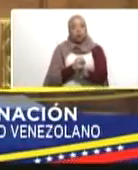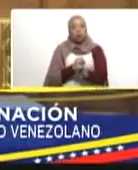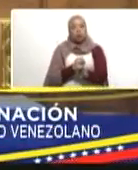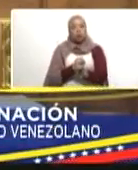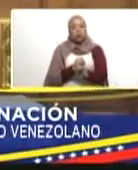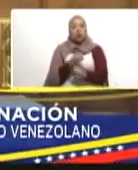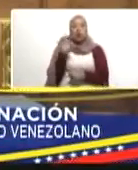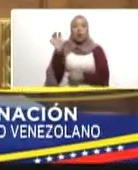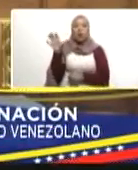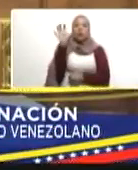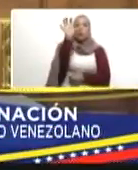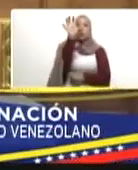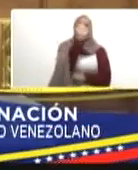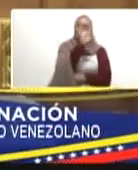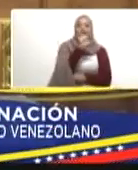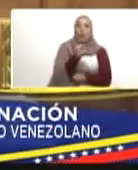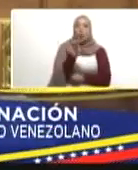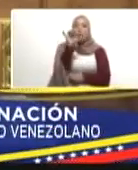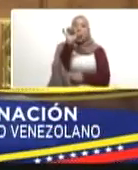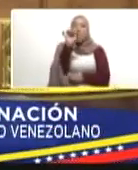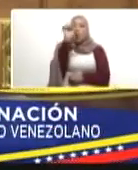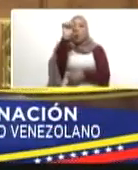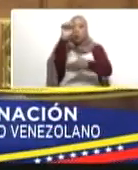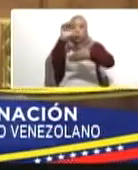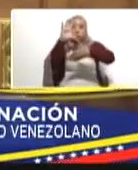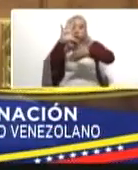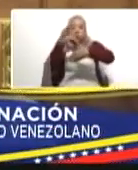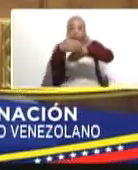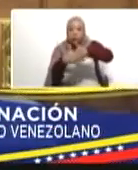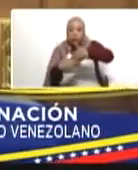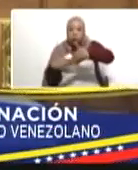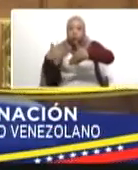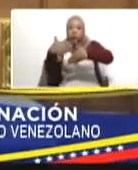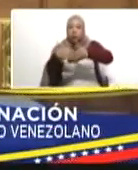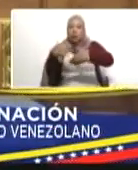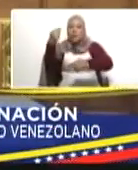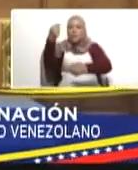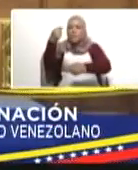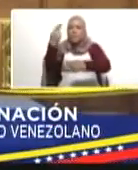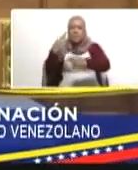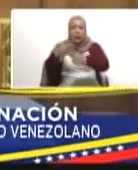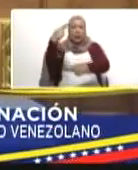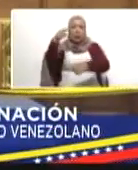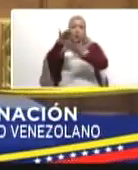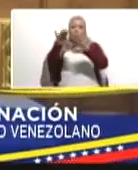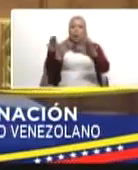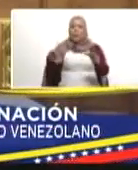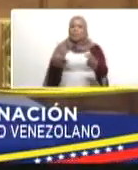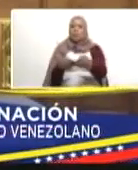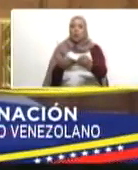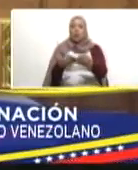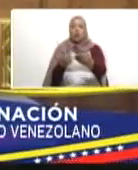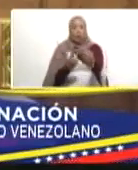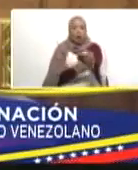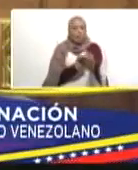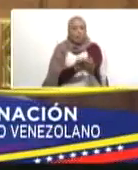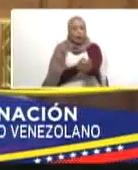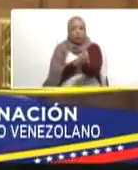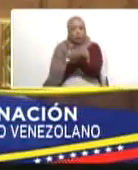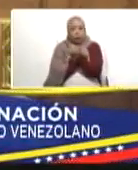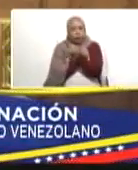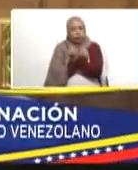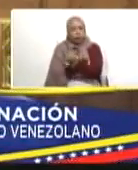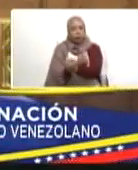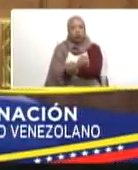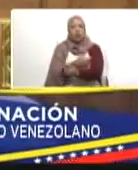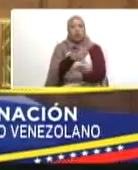a países de Suramérica en los más peligrosos del mundo algunos hermanos vecinos que amamos mucho y a